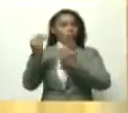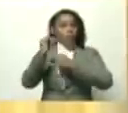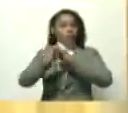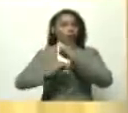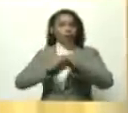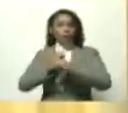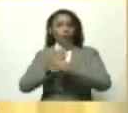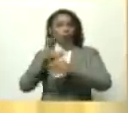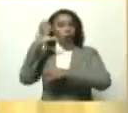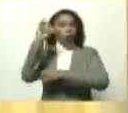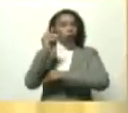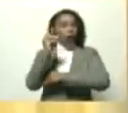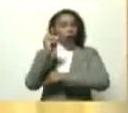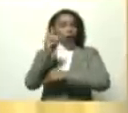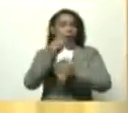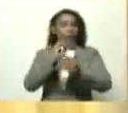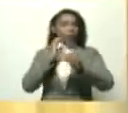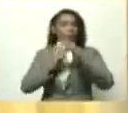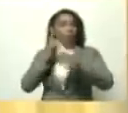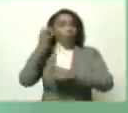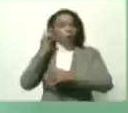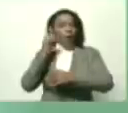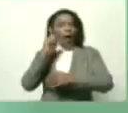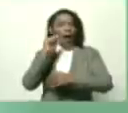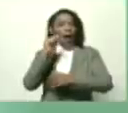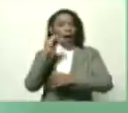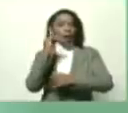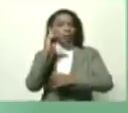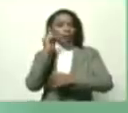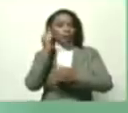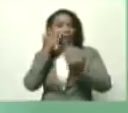internacional para lograr la extradición de Aida Merlano. Gracias.